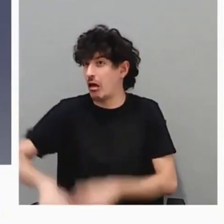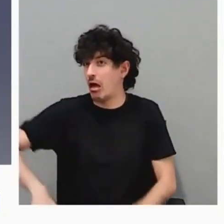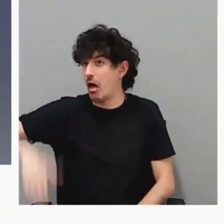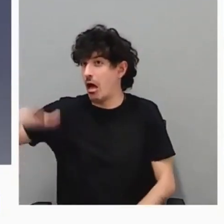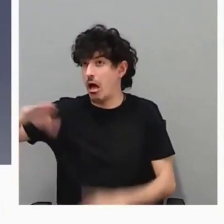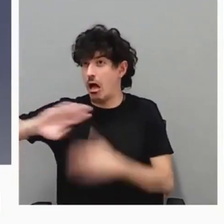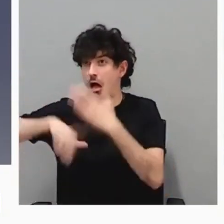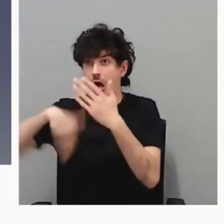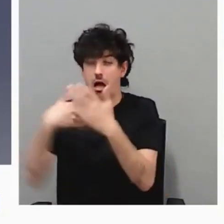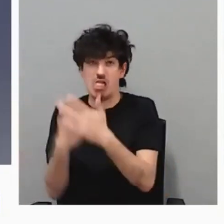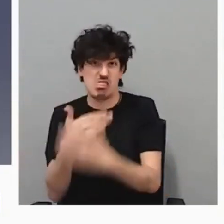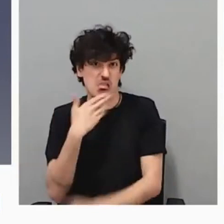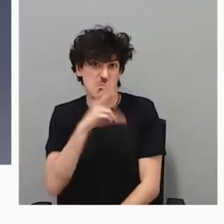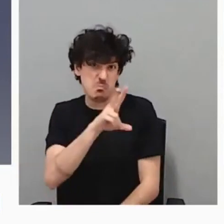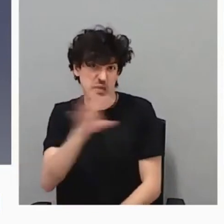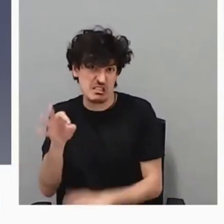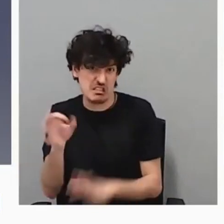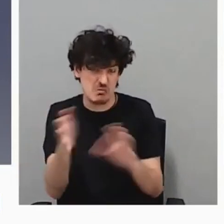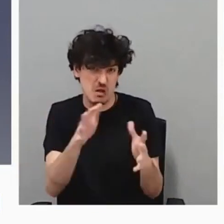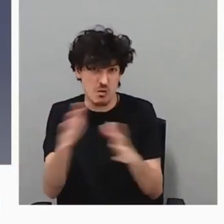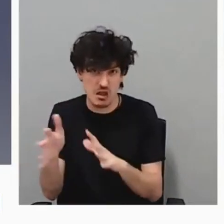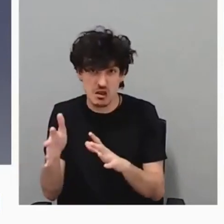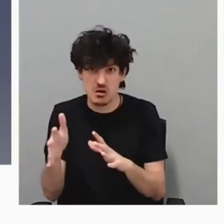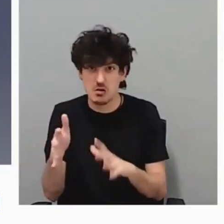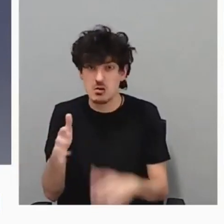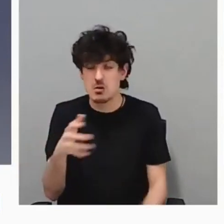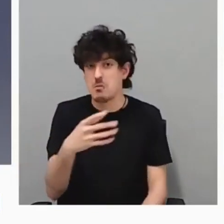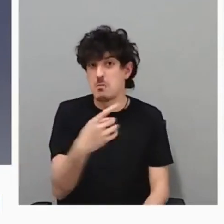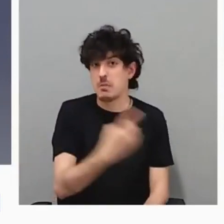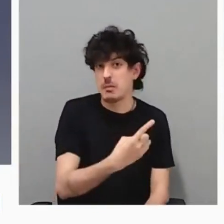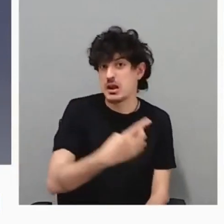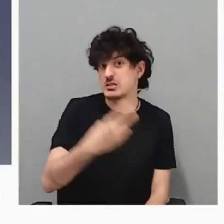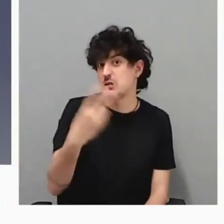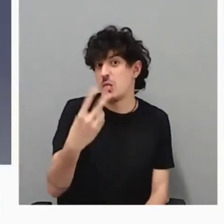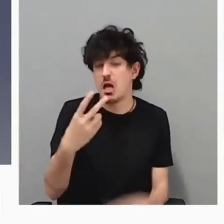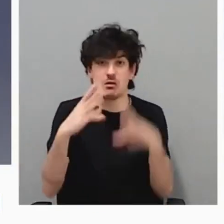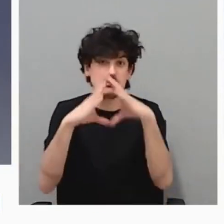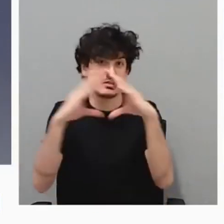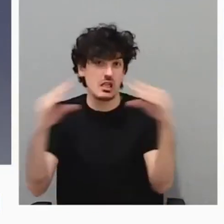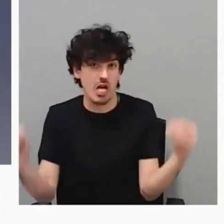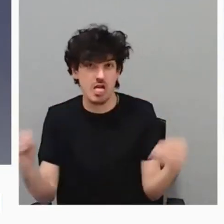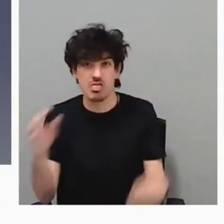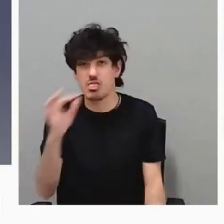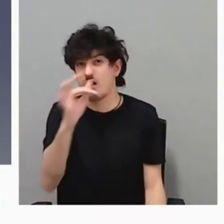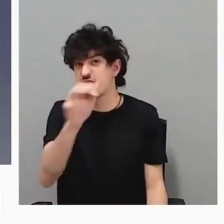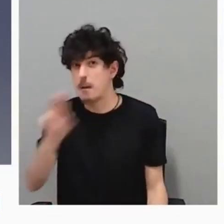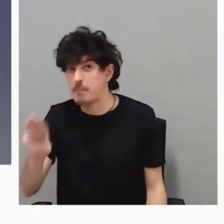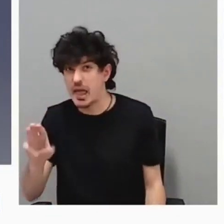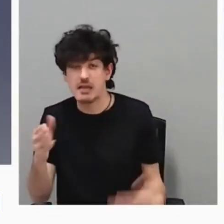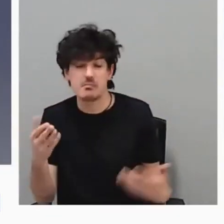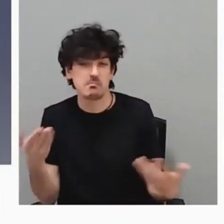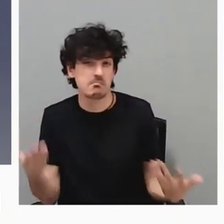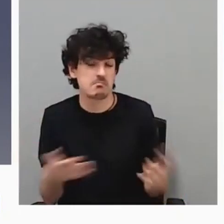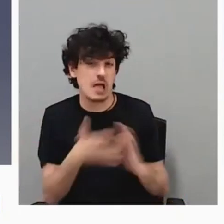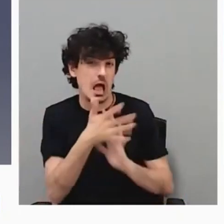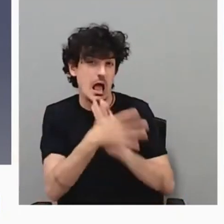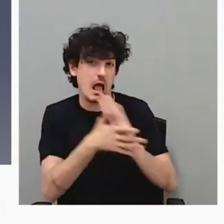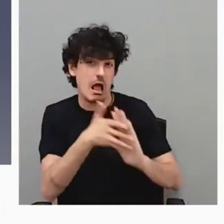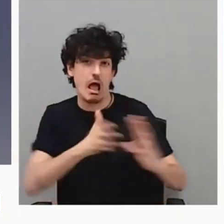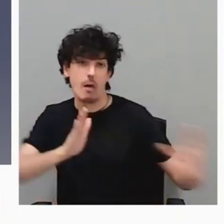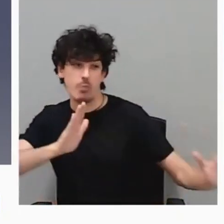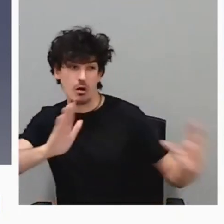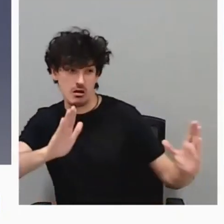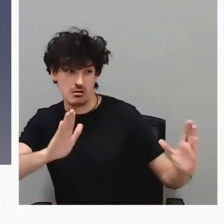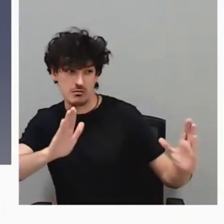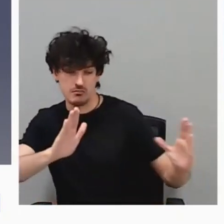infantil, primaria, secundaria, universidad, los que hemos tenido la suerte de asistir, formación profesional, lo que fuese, ¿no? Hablamos de ese tiempo, pero ahora mismo tenemos que hablar